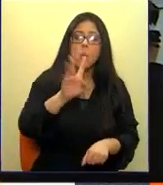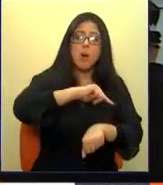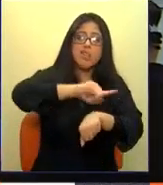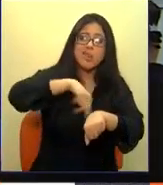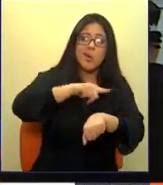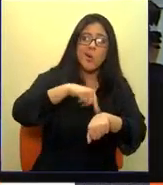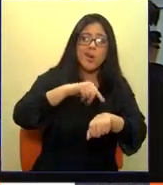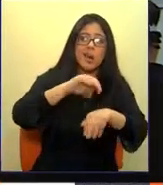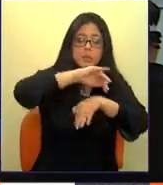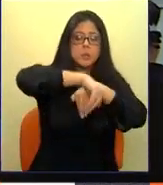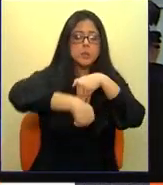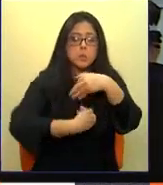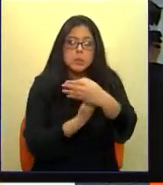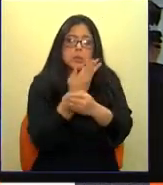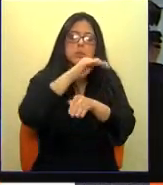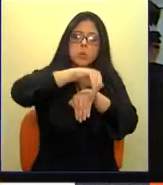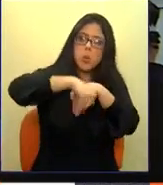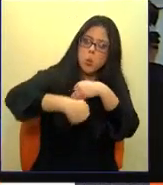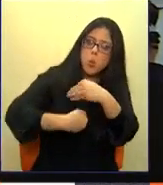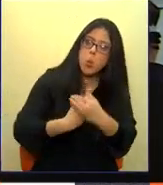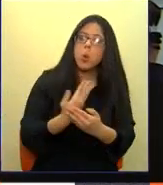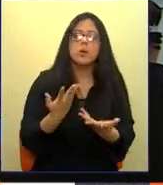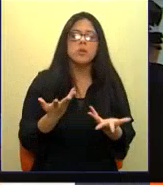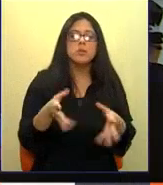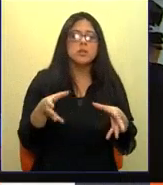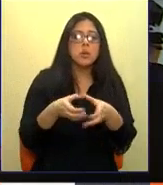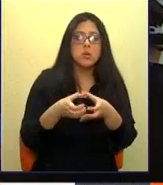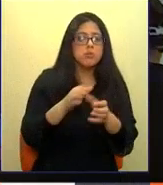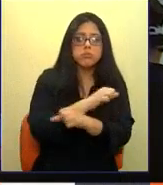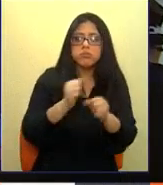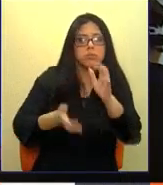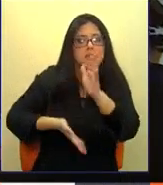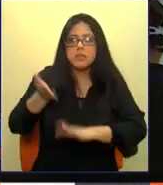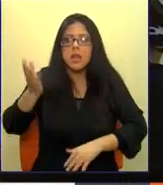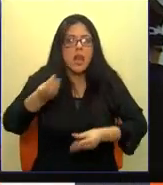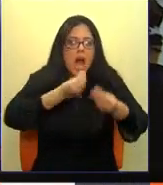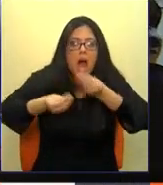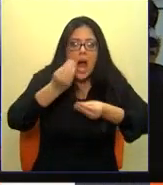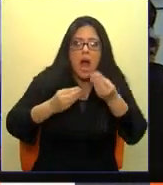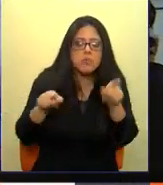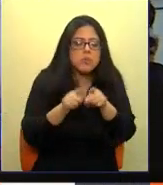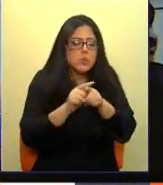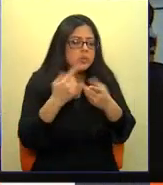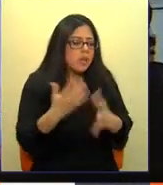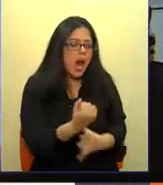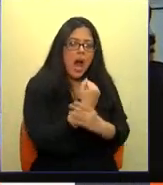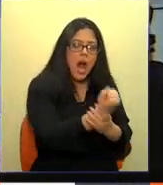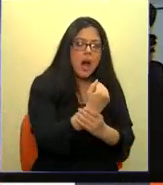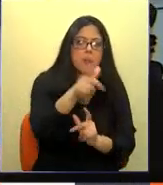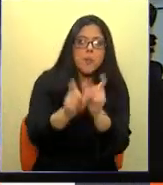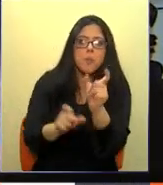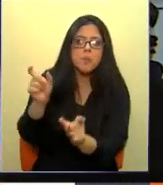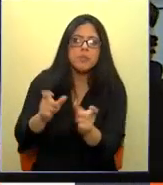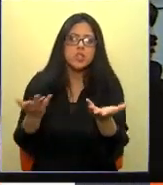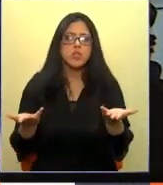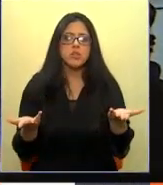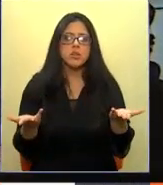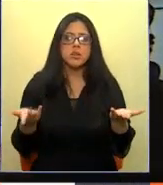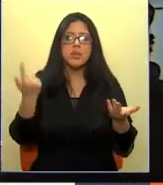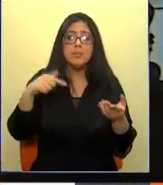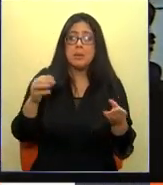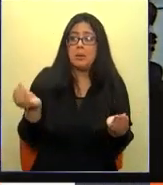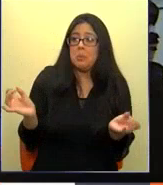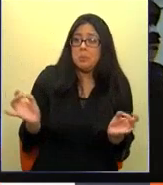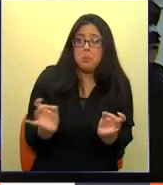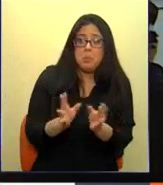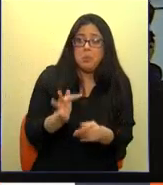muchas veces, muchas horas, sin que el equipo pudiera salir ni siquiera a comer por la complejidad de los pacientes. Y que vuelva a pasar